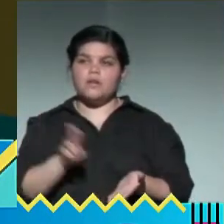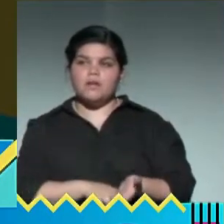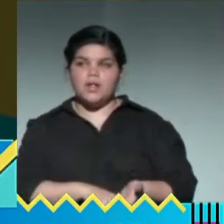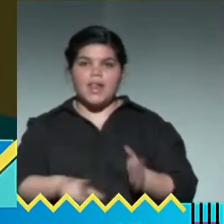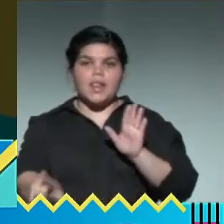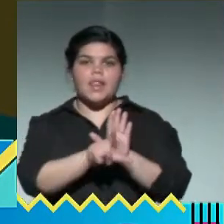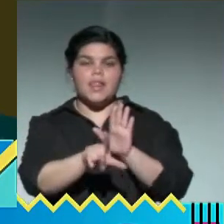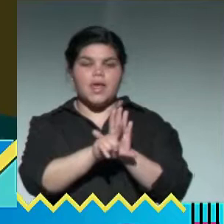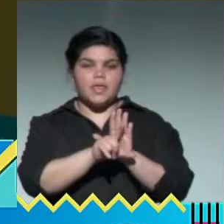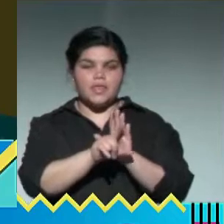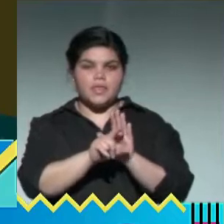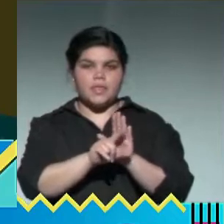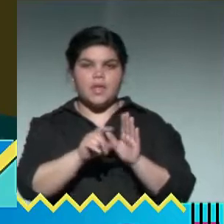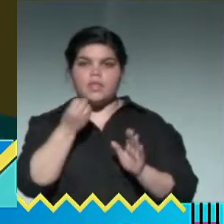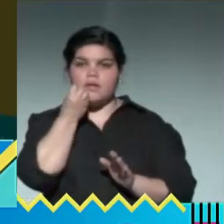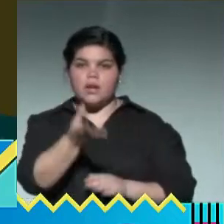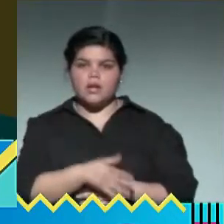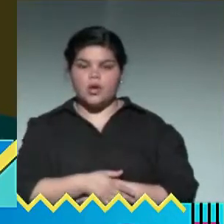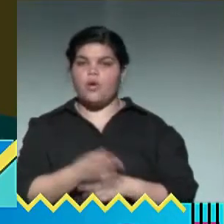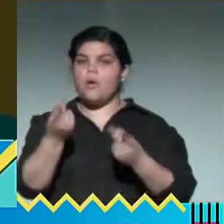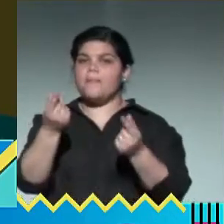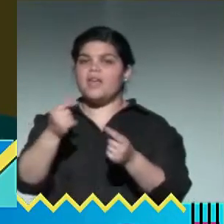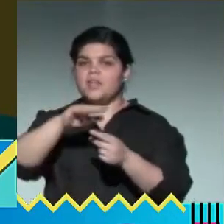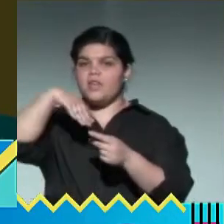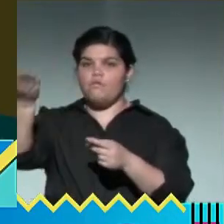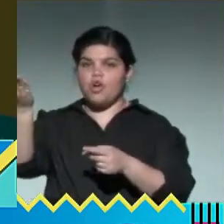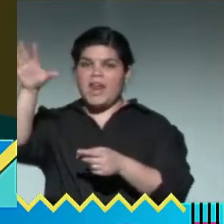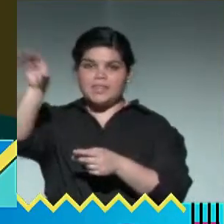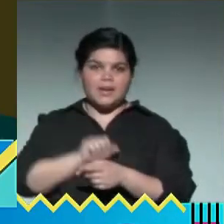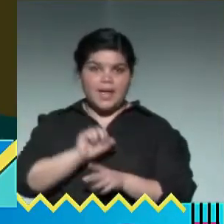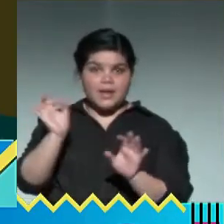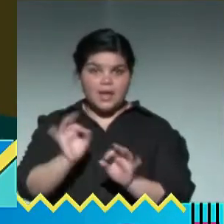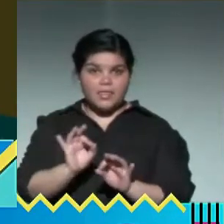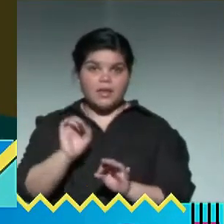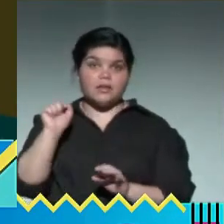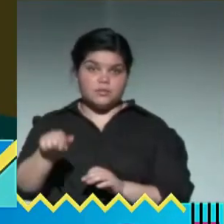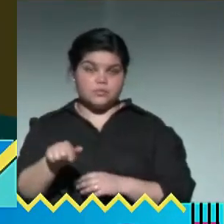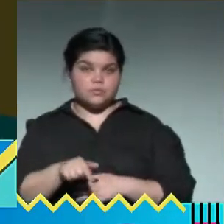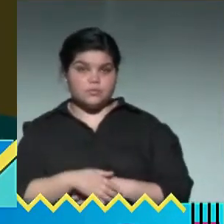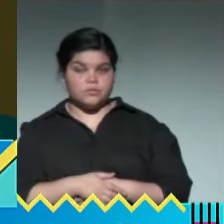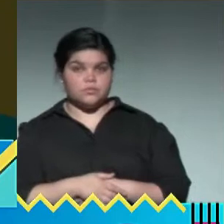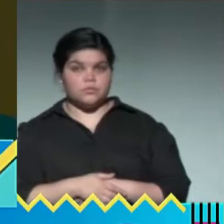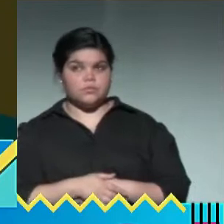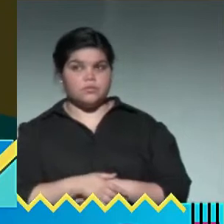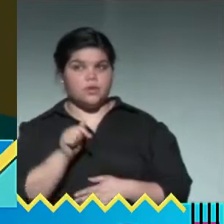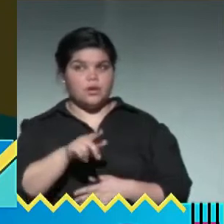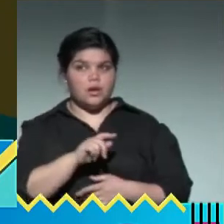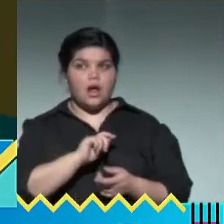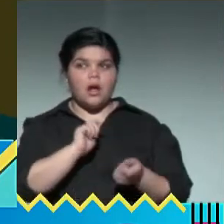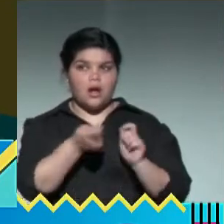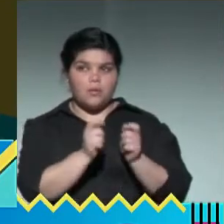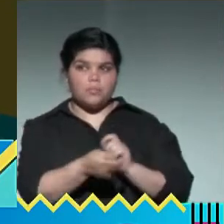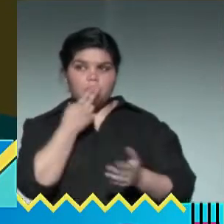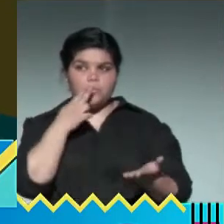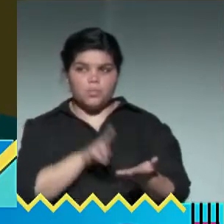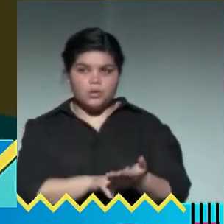blanqueo... los fondos exteriorizados, digamos, bien. Y que no fueron ingresados al país. Bien, a ver, entonces yo modificaría algunos impuestos que